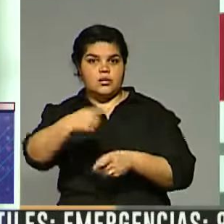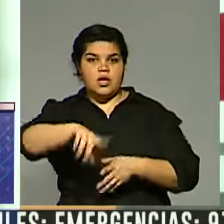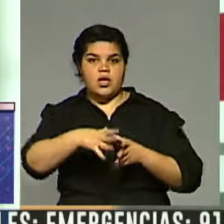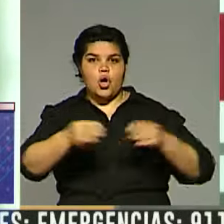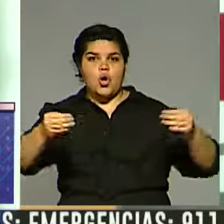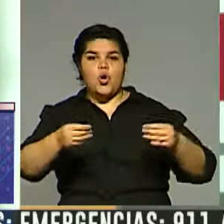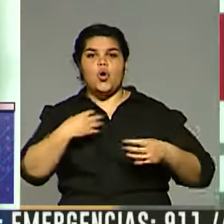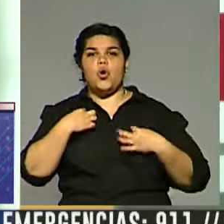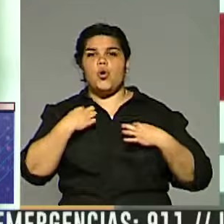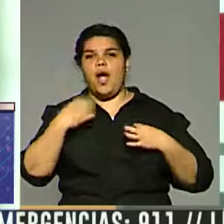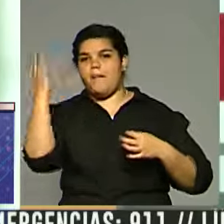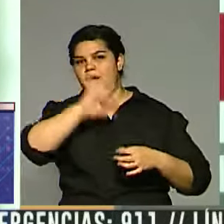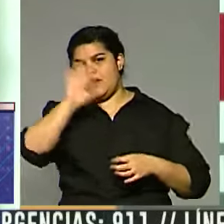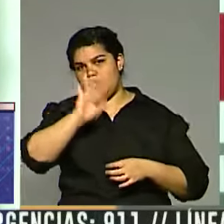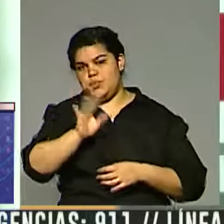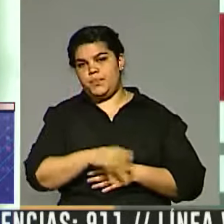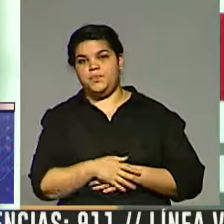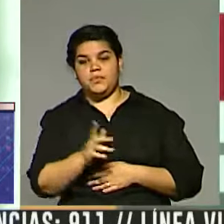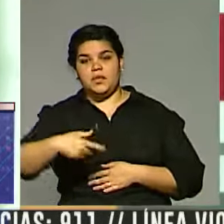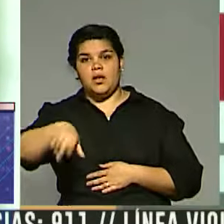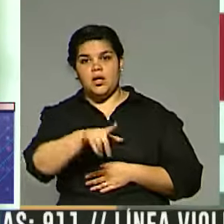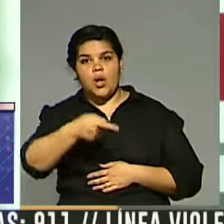a nivel nacional. Esta es una de las